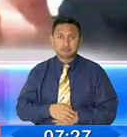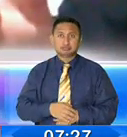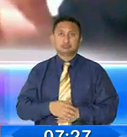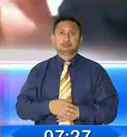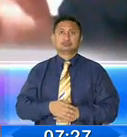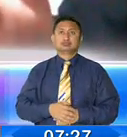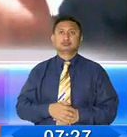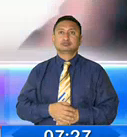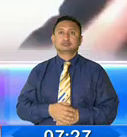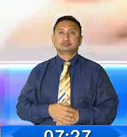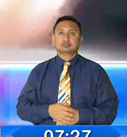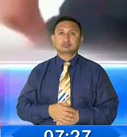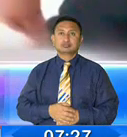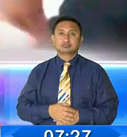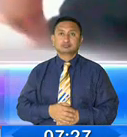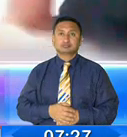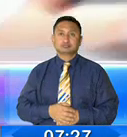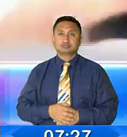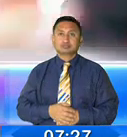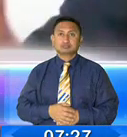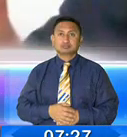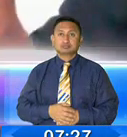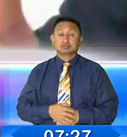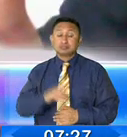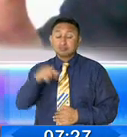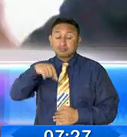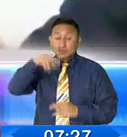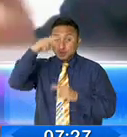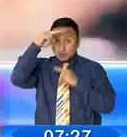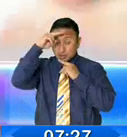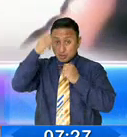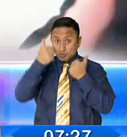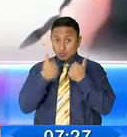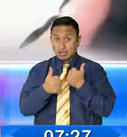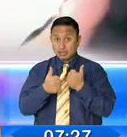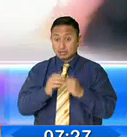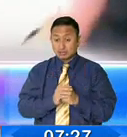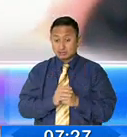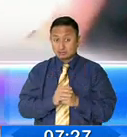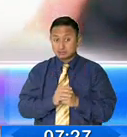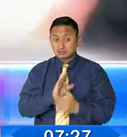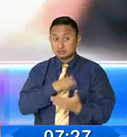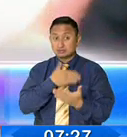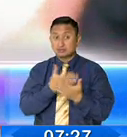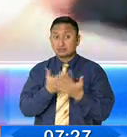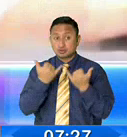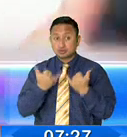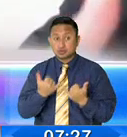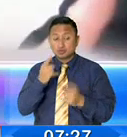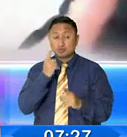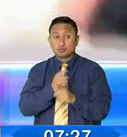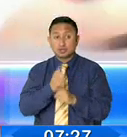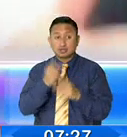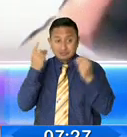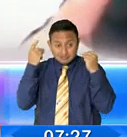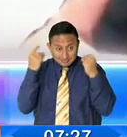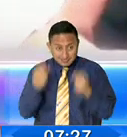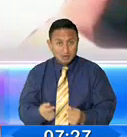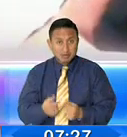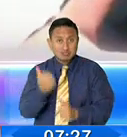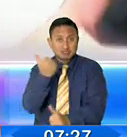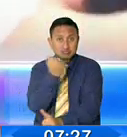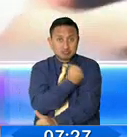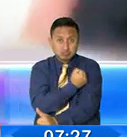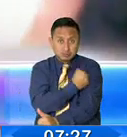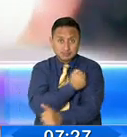año, si llegamos a vacunar. La buena noticia es que hasta el momento, por eso es que hay que vacunar rápido y masivamente, hasta